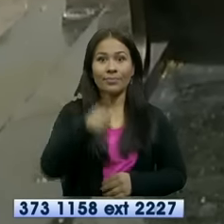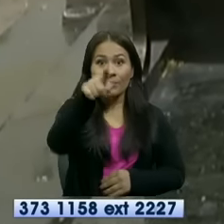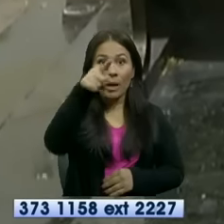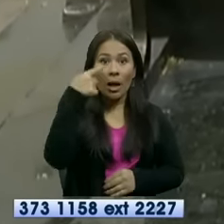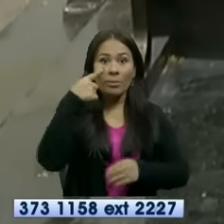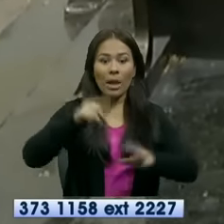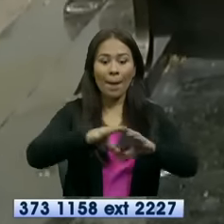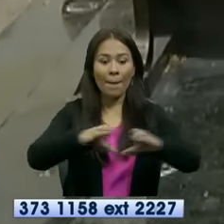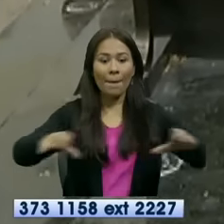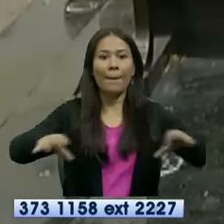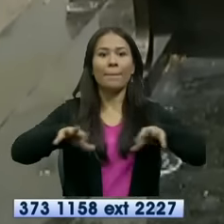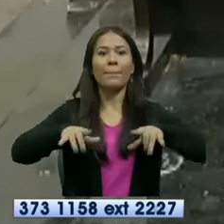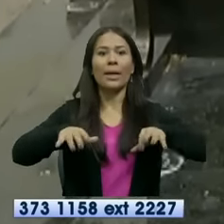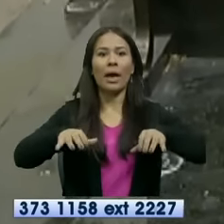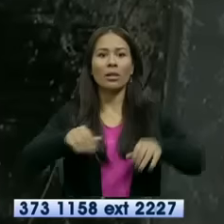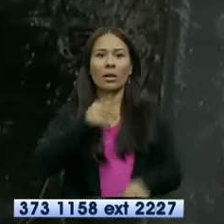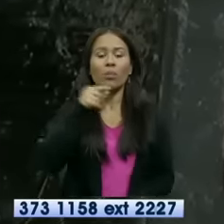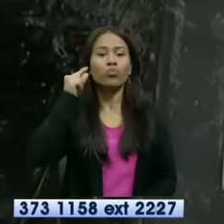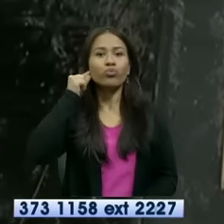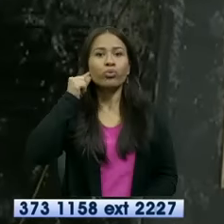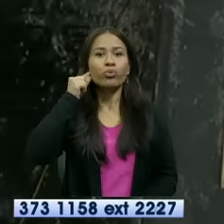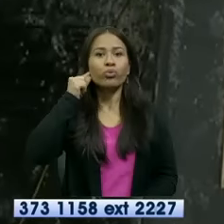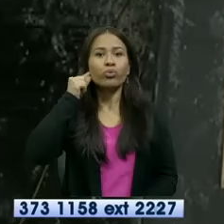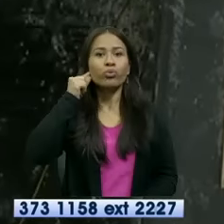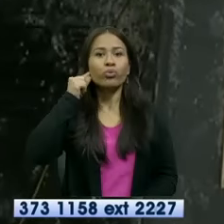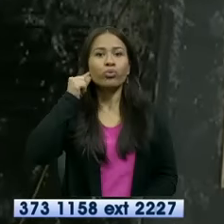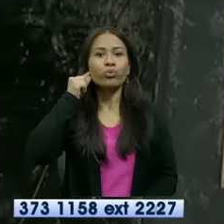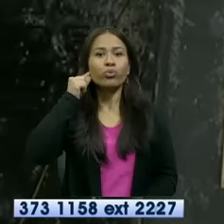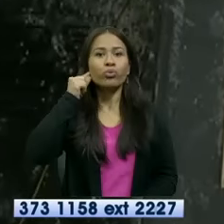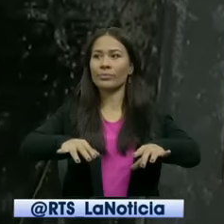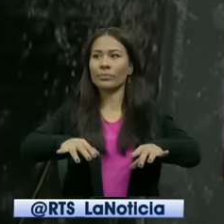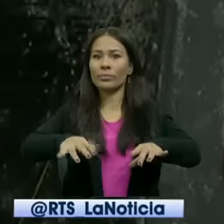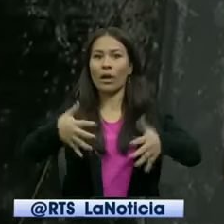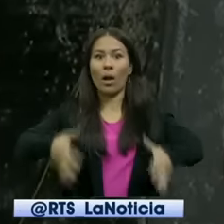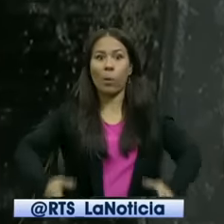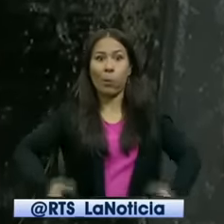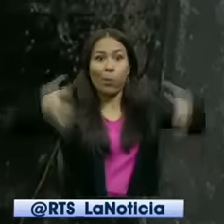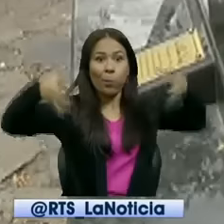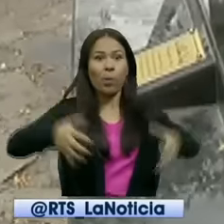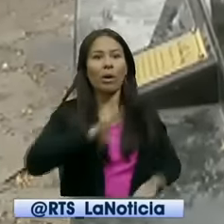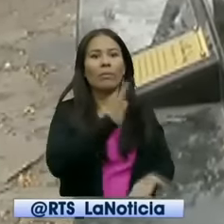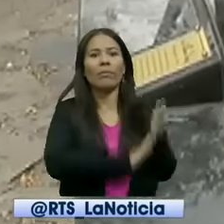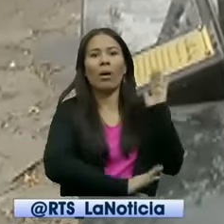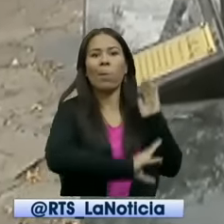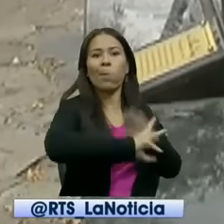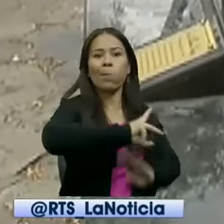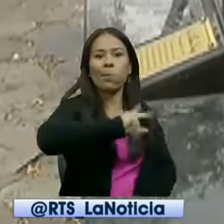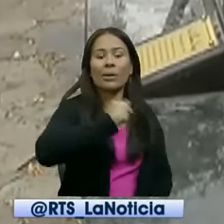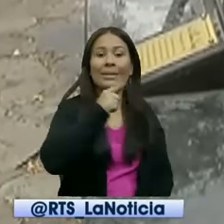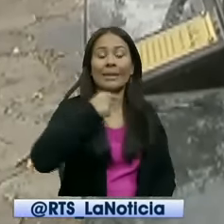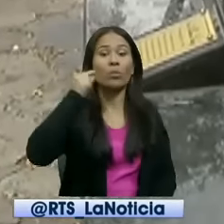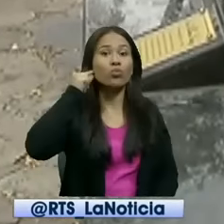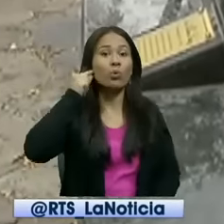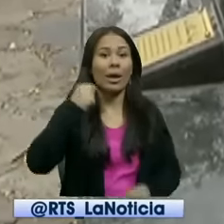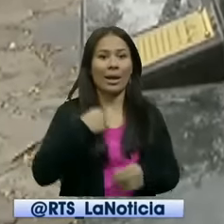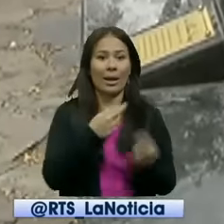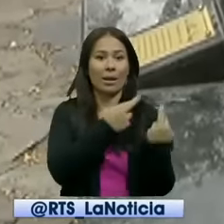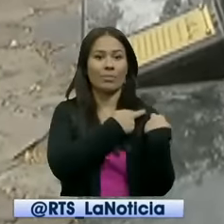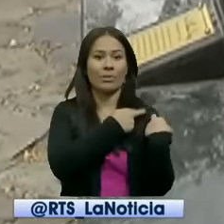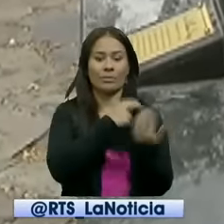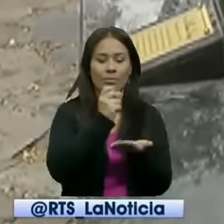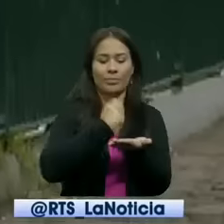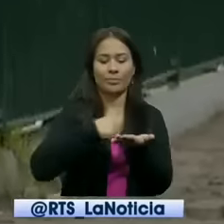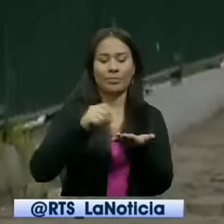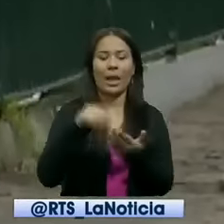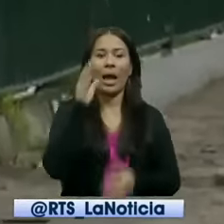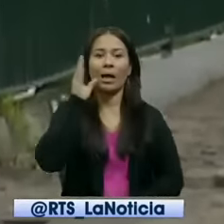Solo el piano quedó de lo que conformaba el monumento de la pianista Ana Villamil y Casa, quien fue la autora de la música La Canción 9